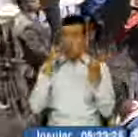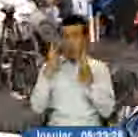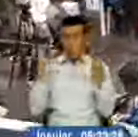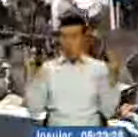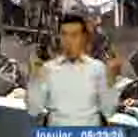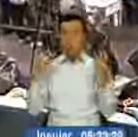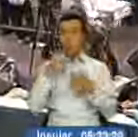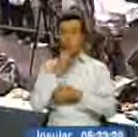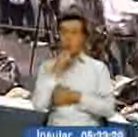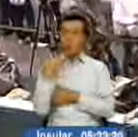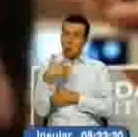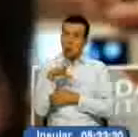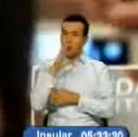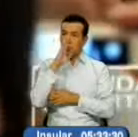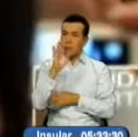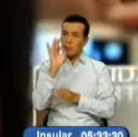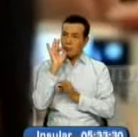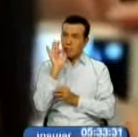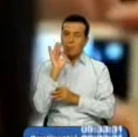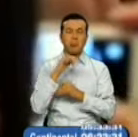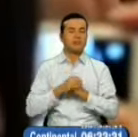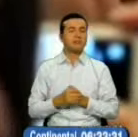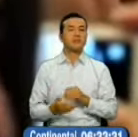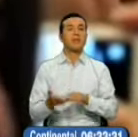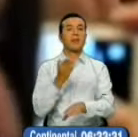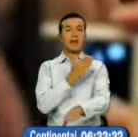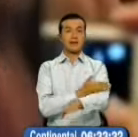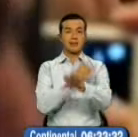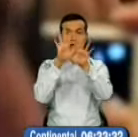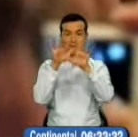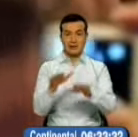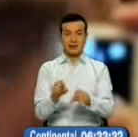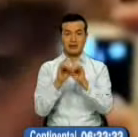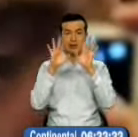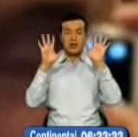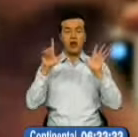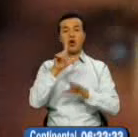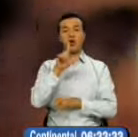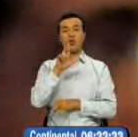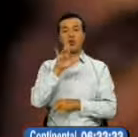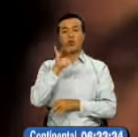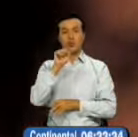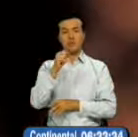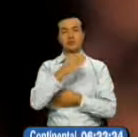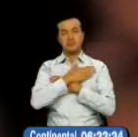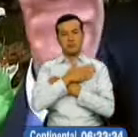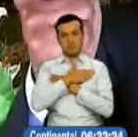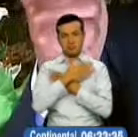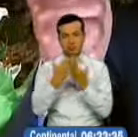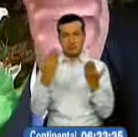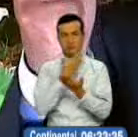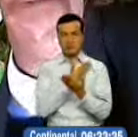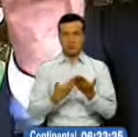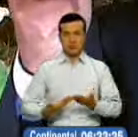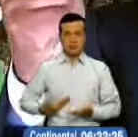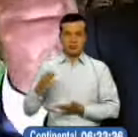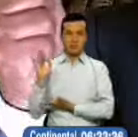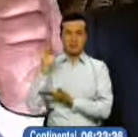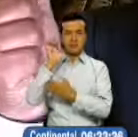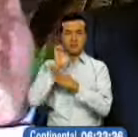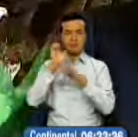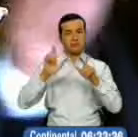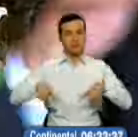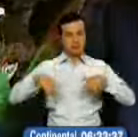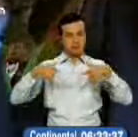un ejercicio de transparencia. Días atrás, también el secretario general, Luis Almagro, expresó sus felicitaciones al presidente electo de Ecuador,